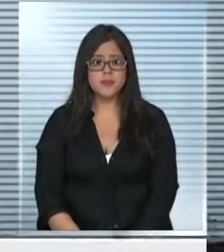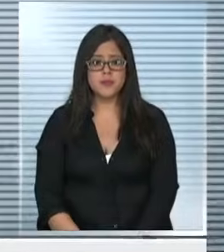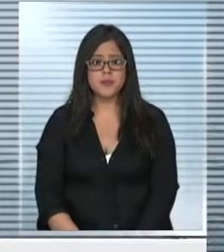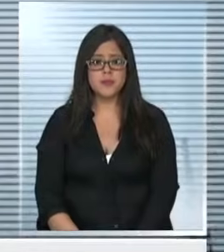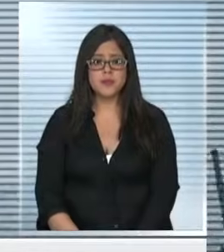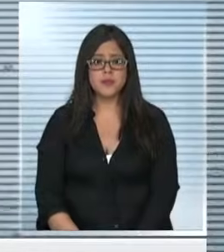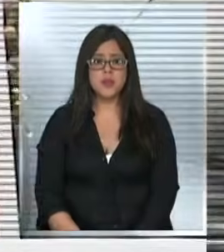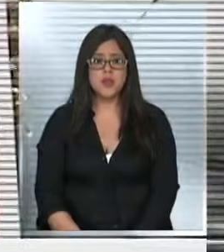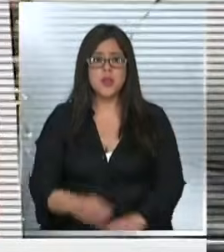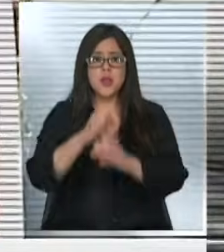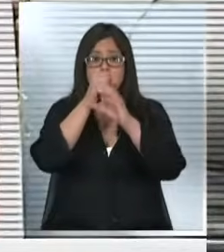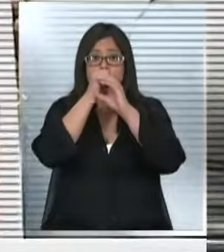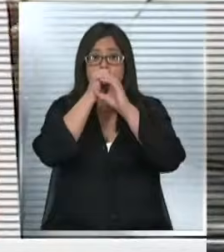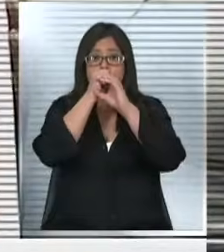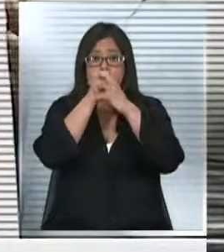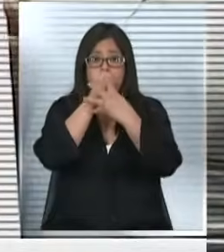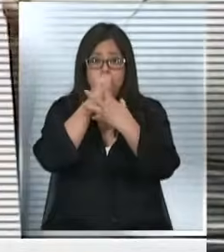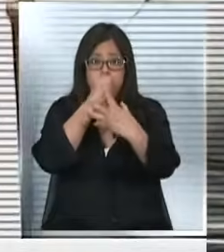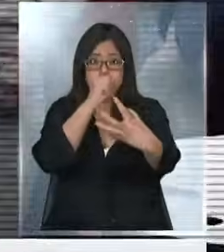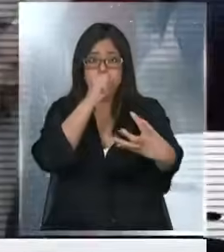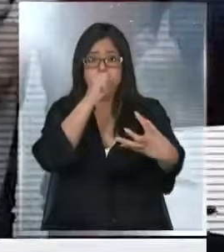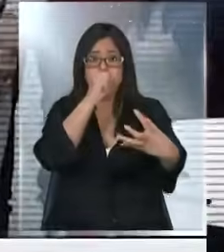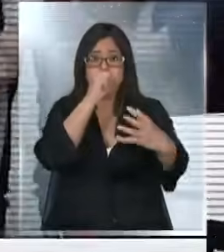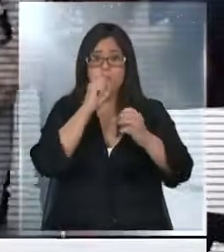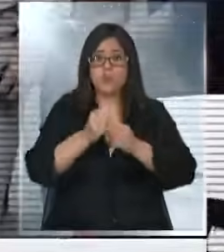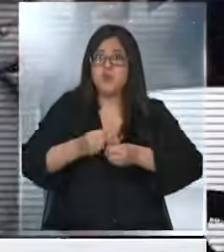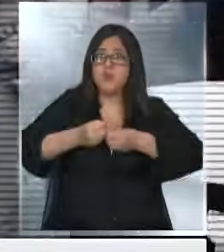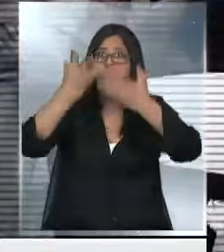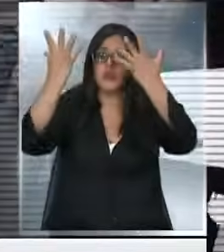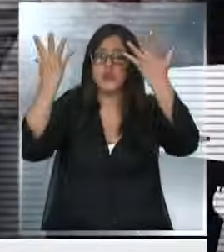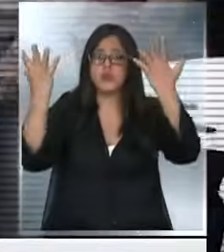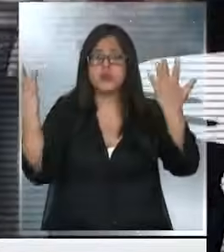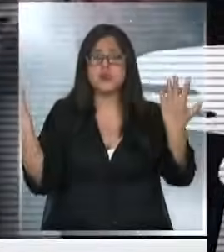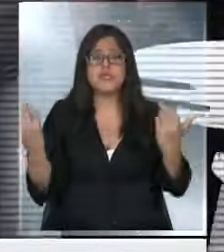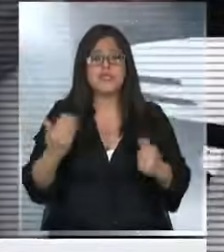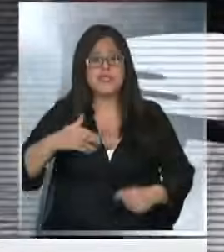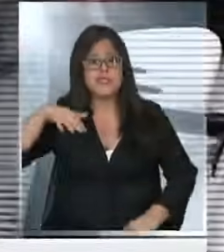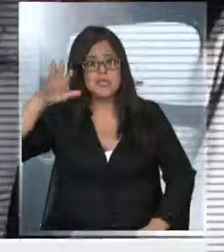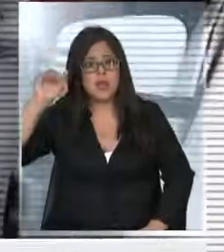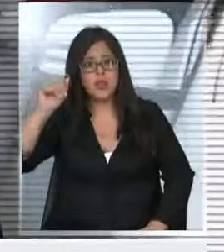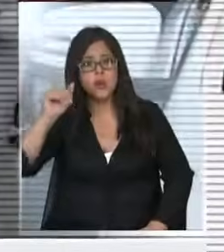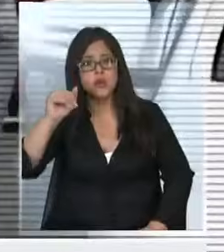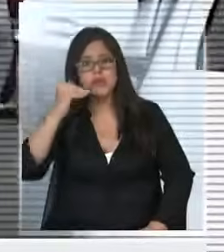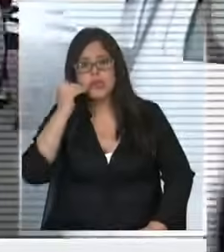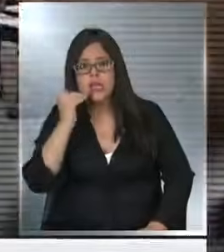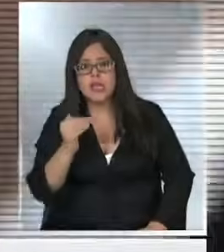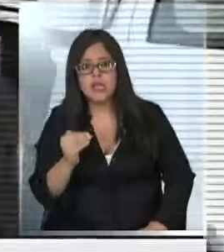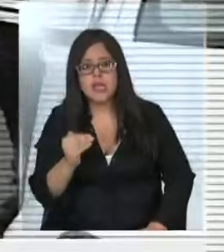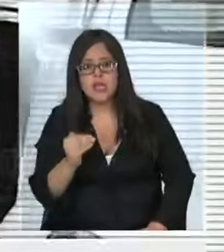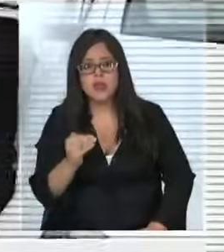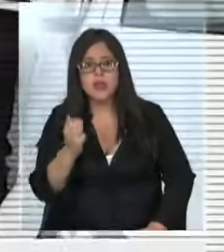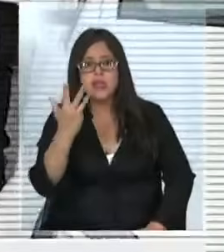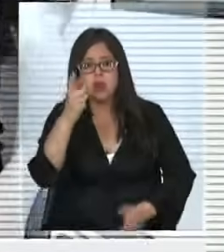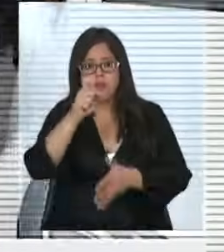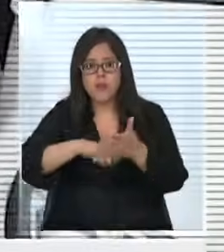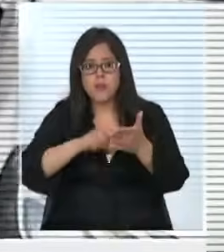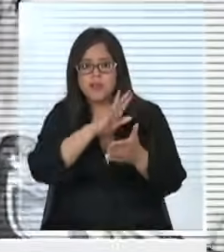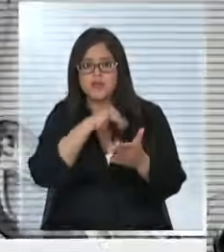Con globos al cielo se dio el último adiós a Baltasar Díaz, pequeño de 9 meses que falleció producto de una bala loca.